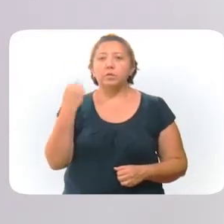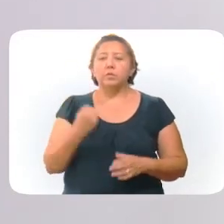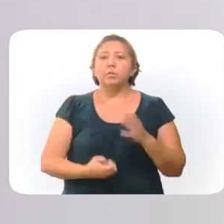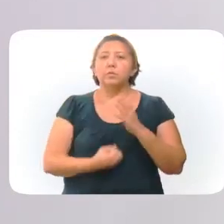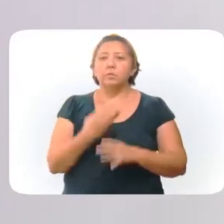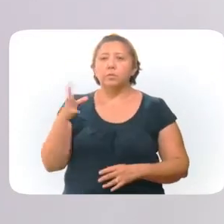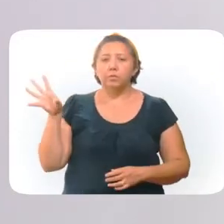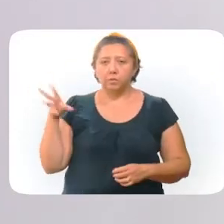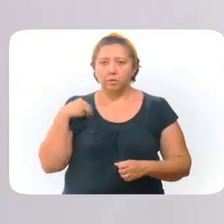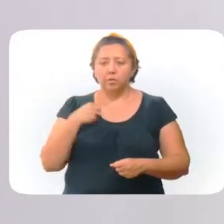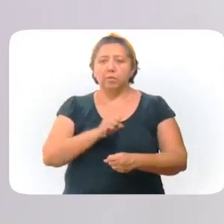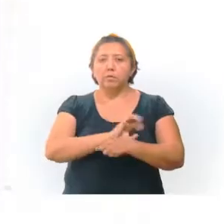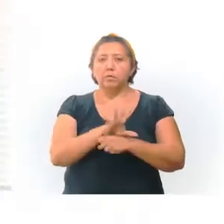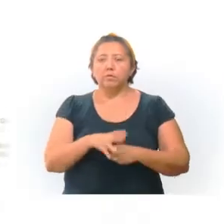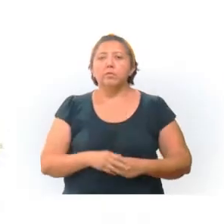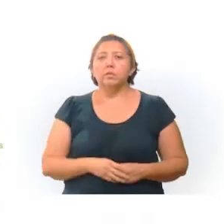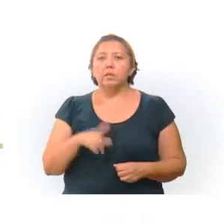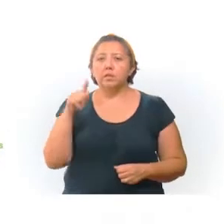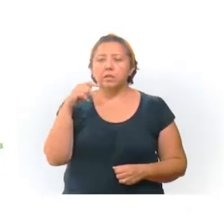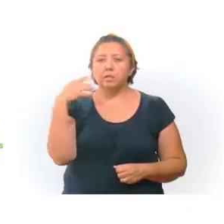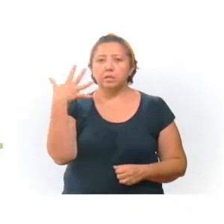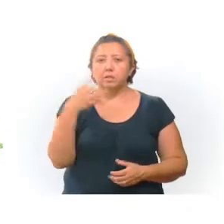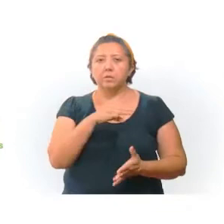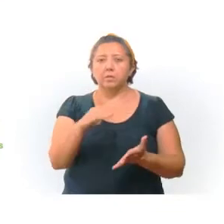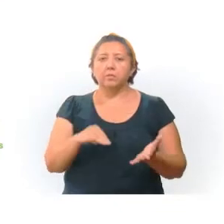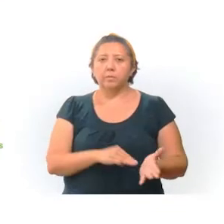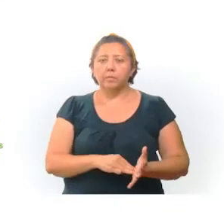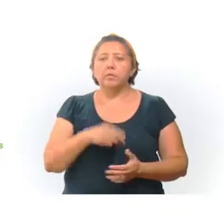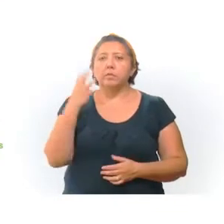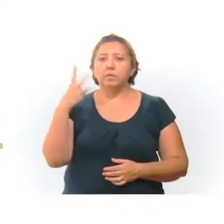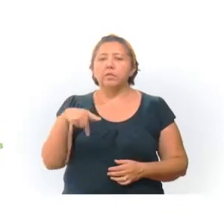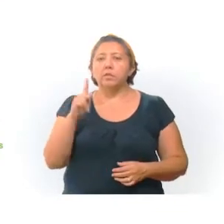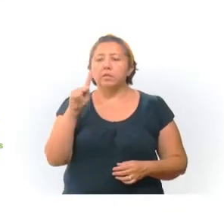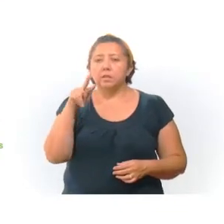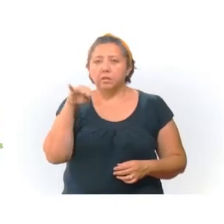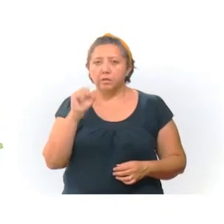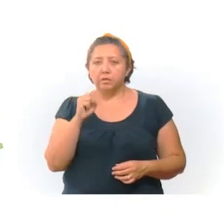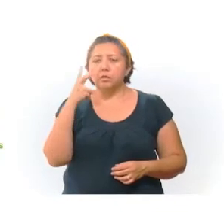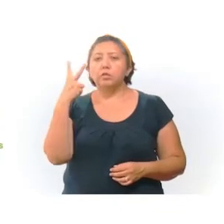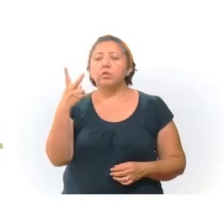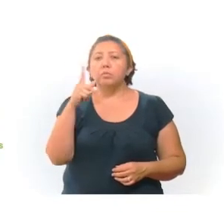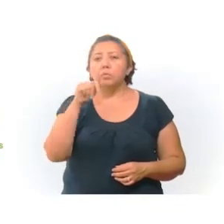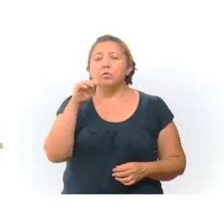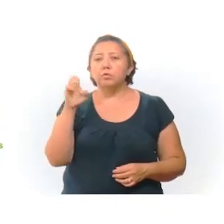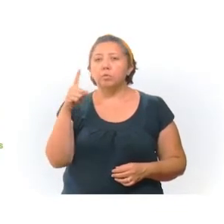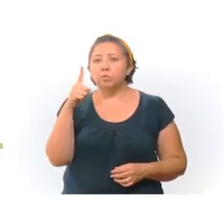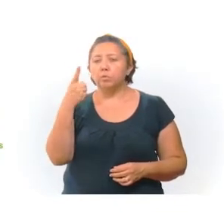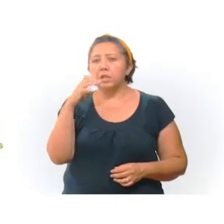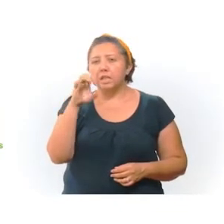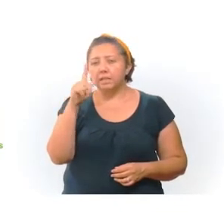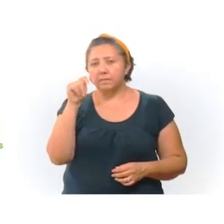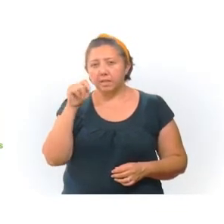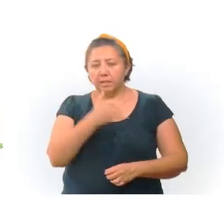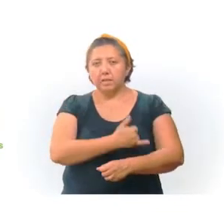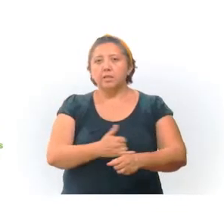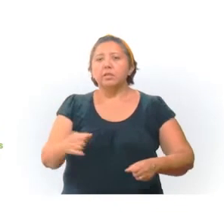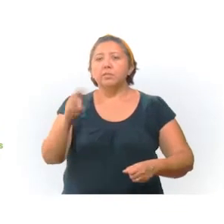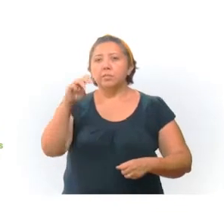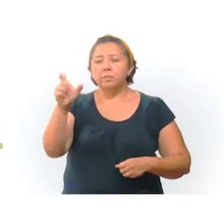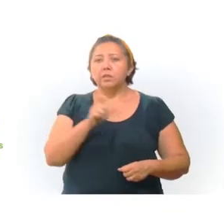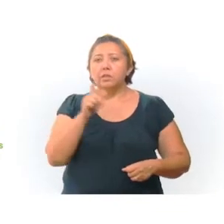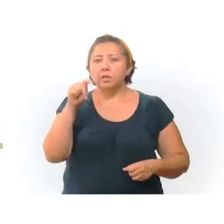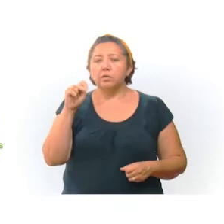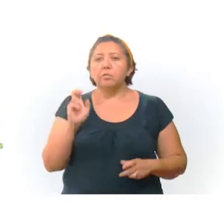nuevos contagios de coronavirus, 75 en Mérida, 3 en Canacín, 2 en Motul, 1 en Espita, Izamal, Maxcanú,